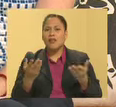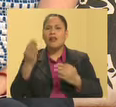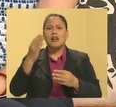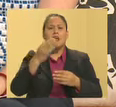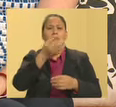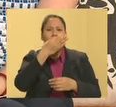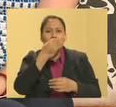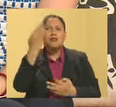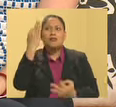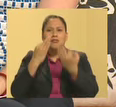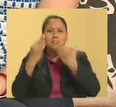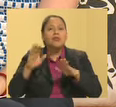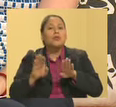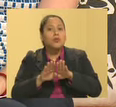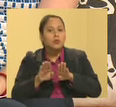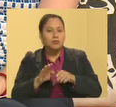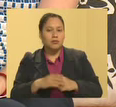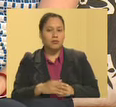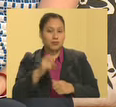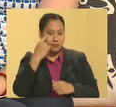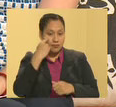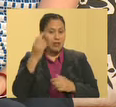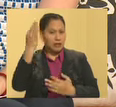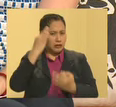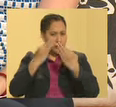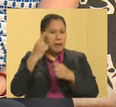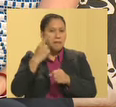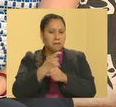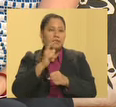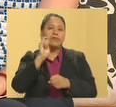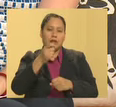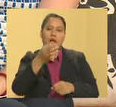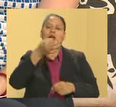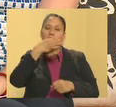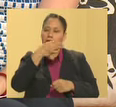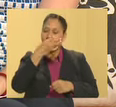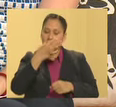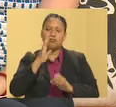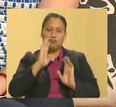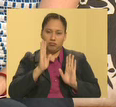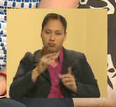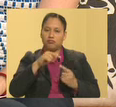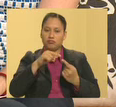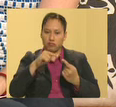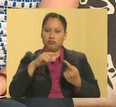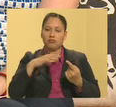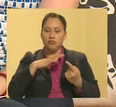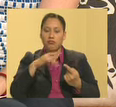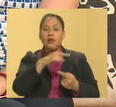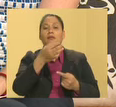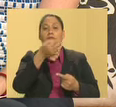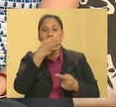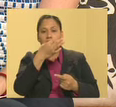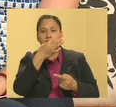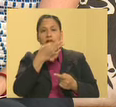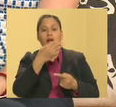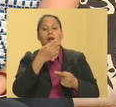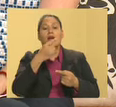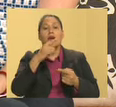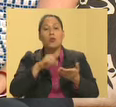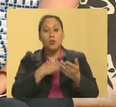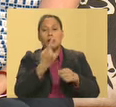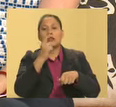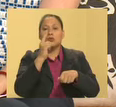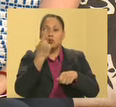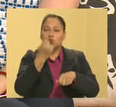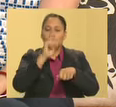tratarla? El principal tratamiento con el que contamos son medicamentos, y los medicamentos se toman una vez al día, dos